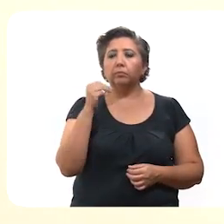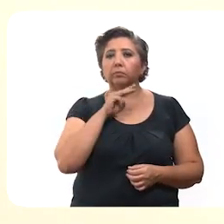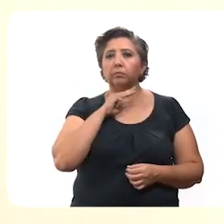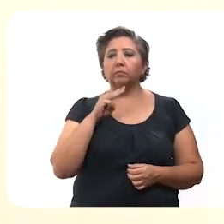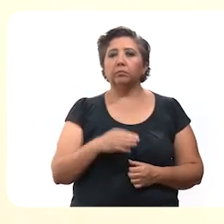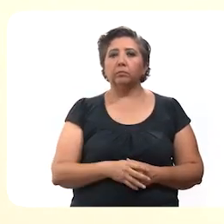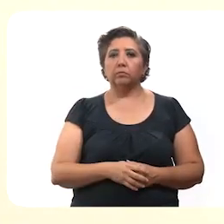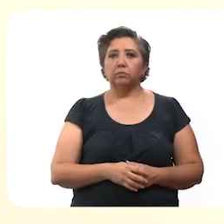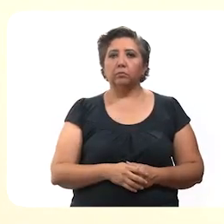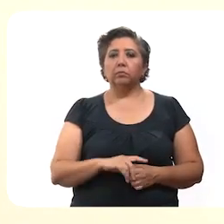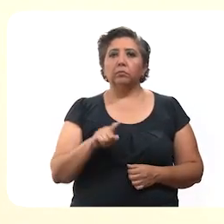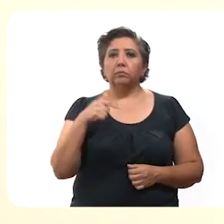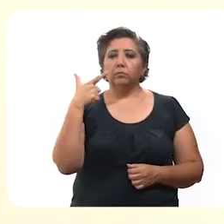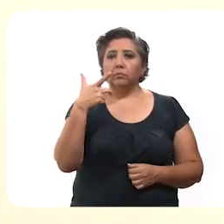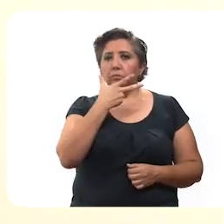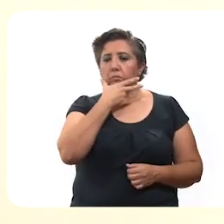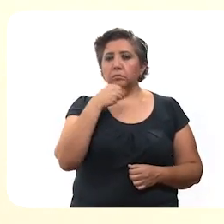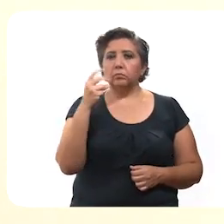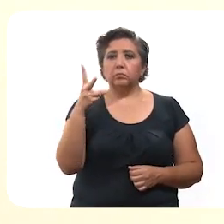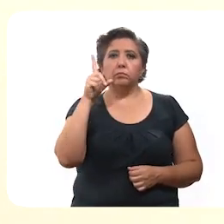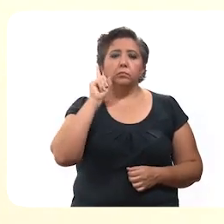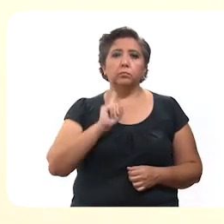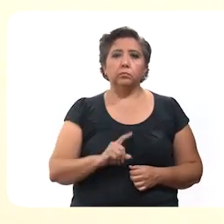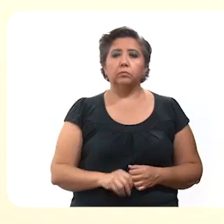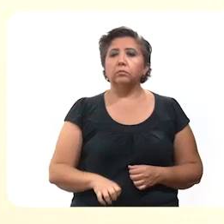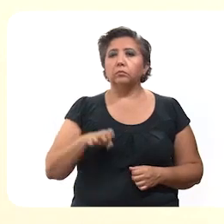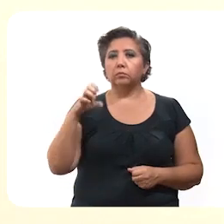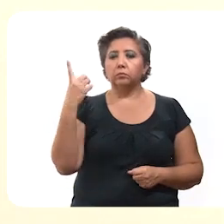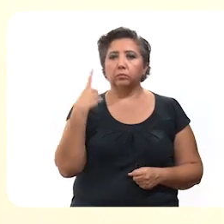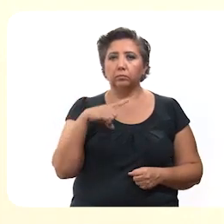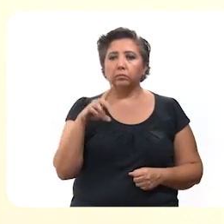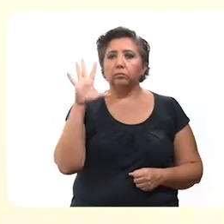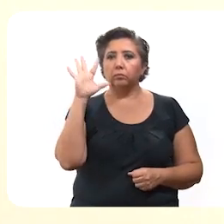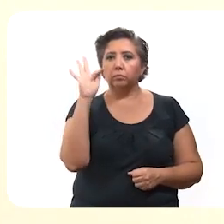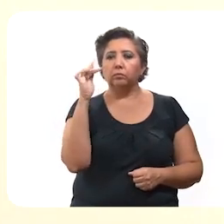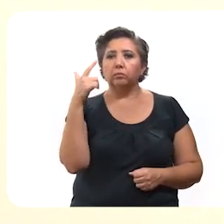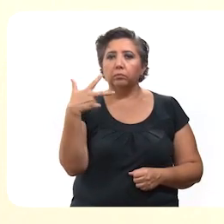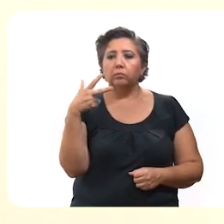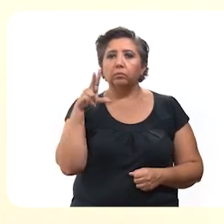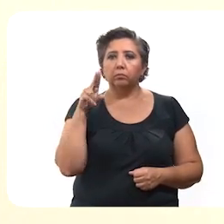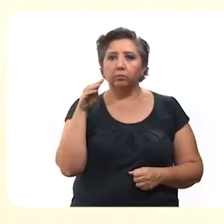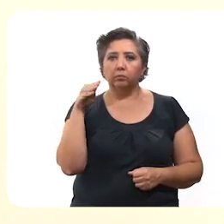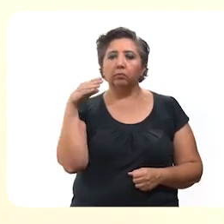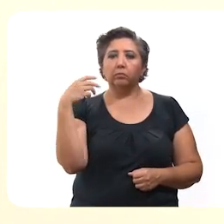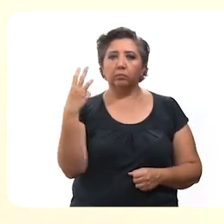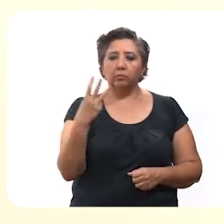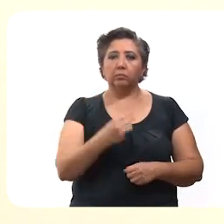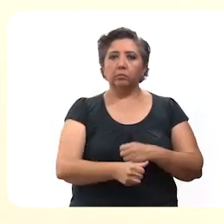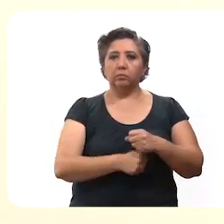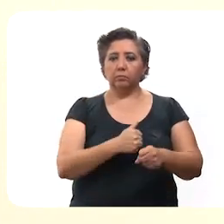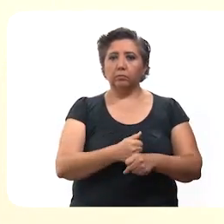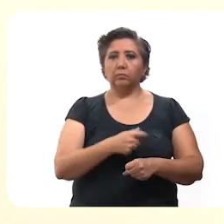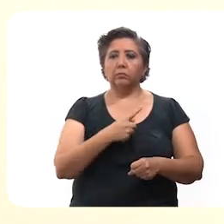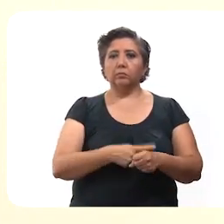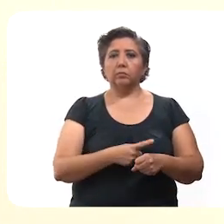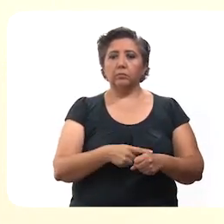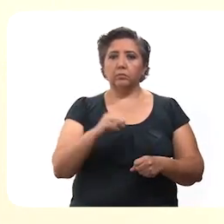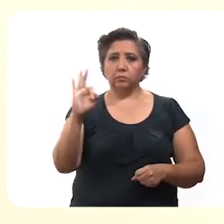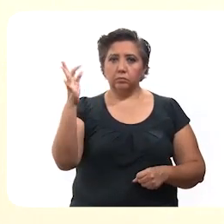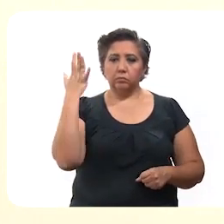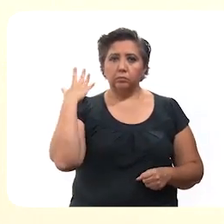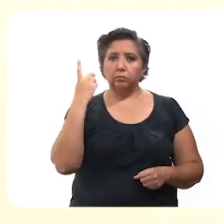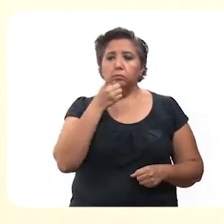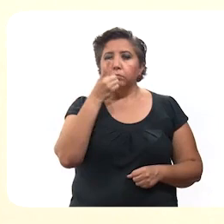de 9 fallecimientos. Son 7 hombres y 2 mujeres, de un rango de edad de 48 a 93 años. Sus